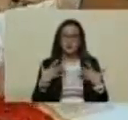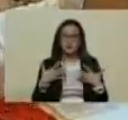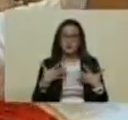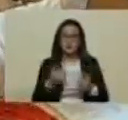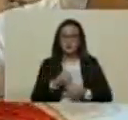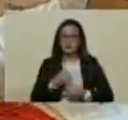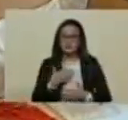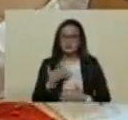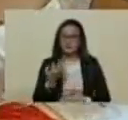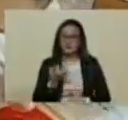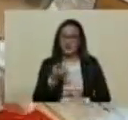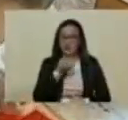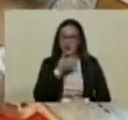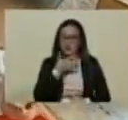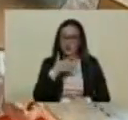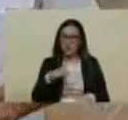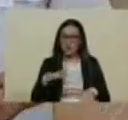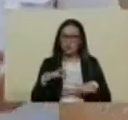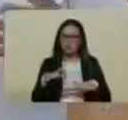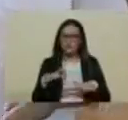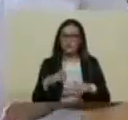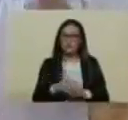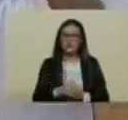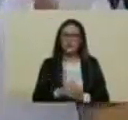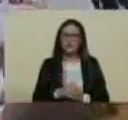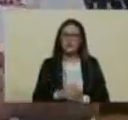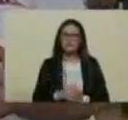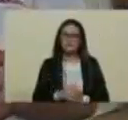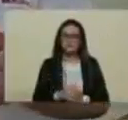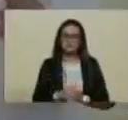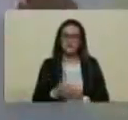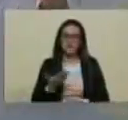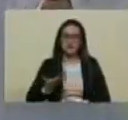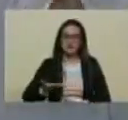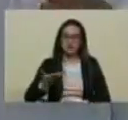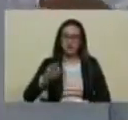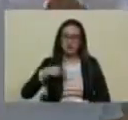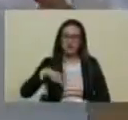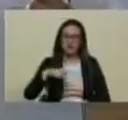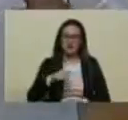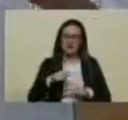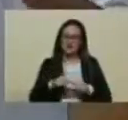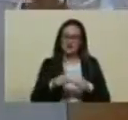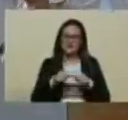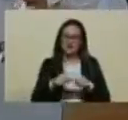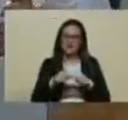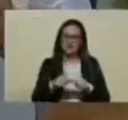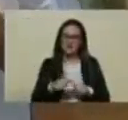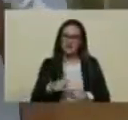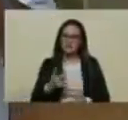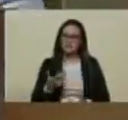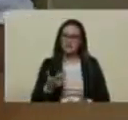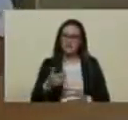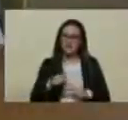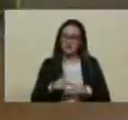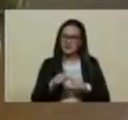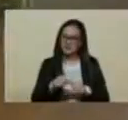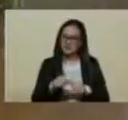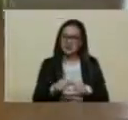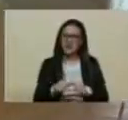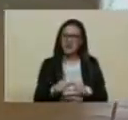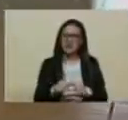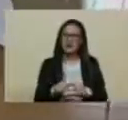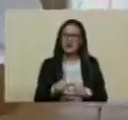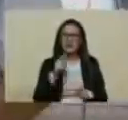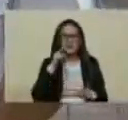tan grande, tan hermosa, pues dice, vale la pena seguir, vale la pena seguir adelante por